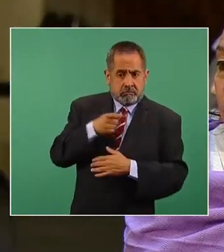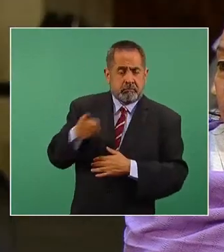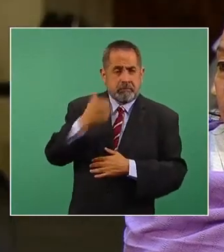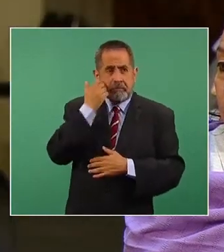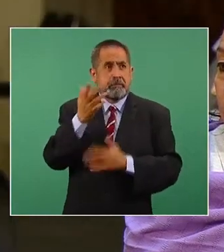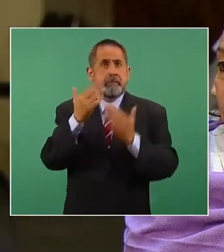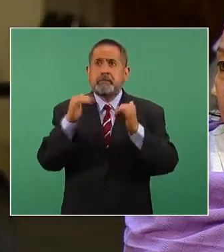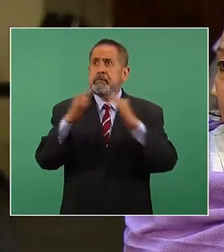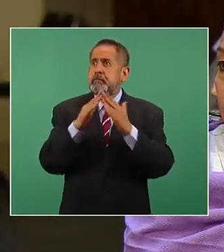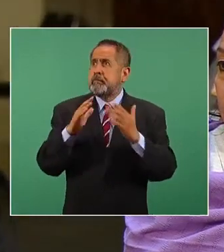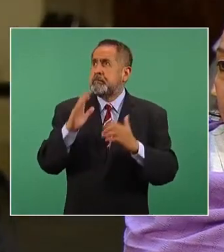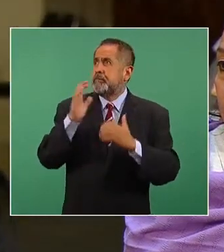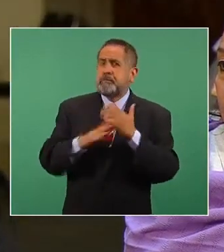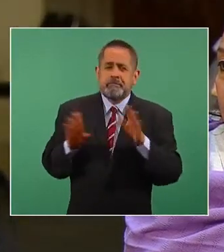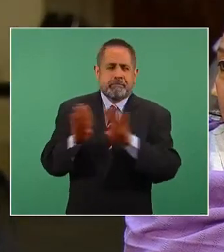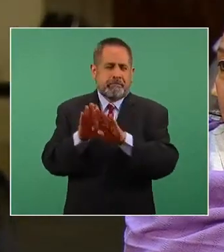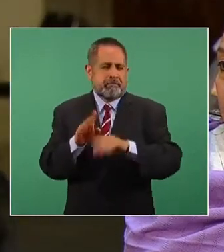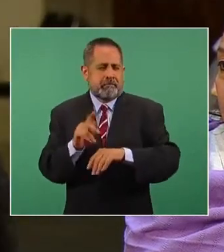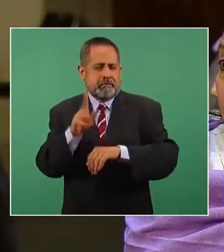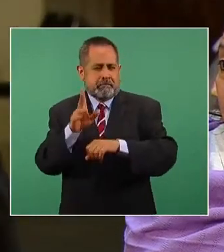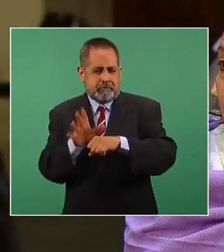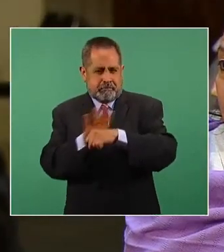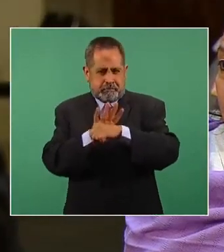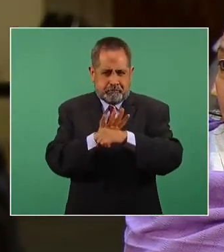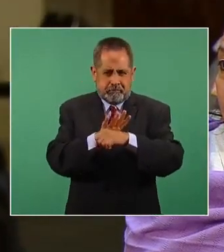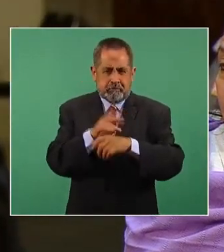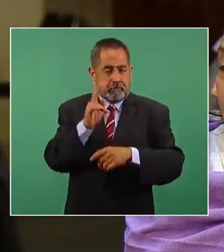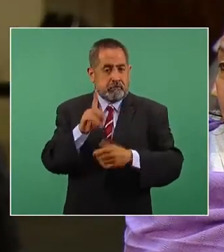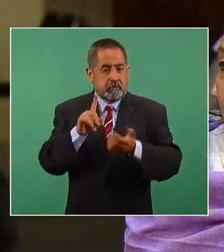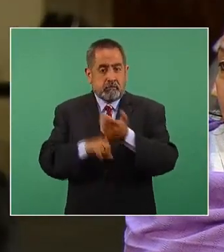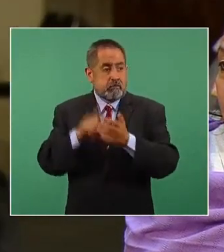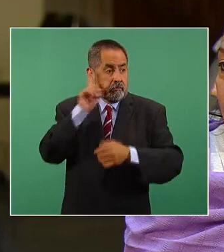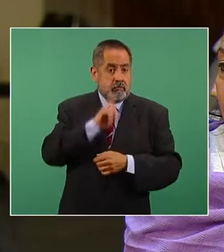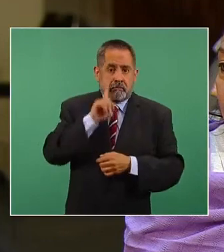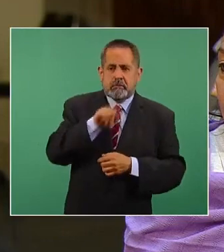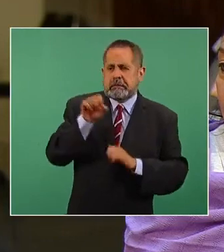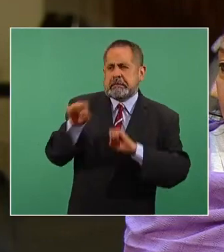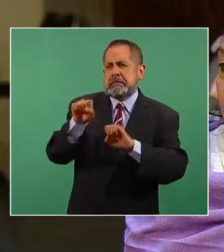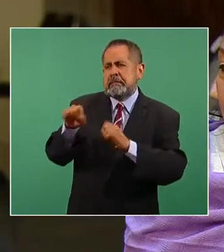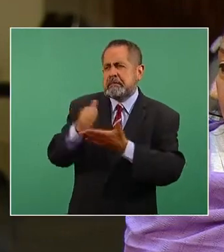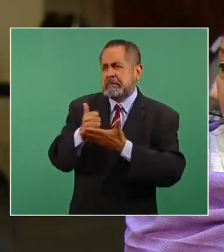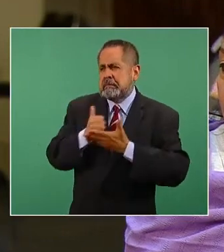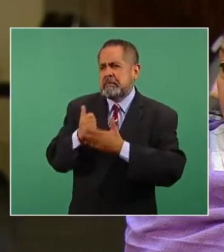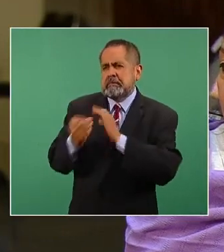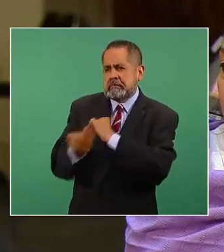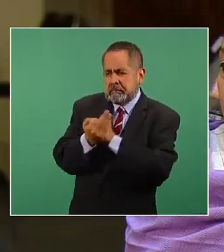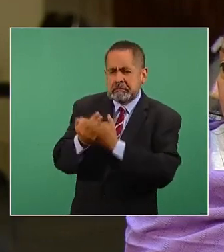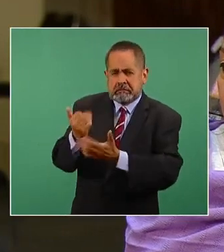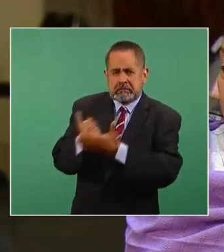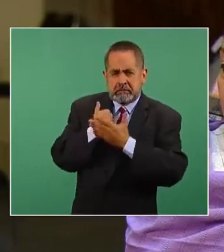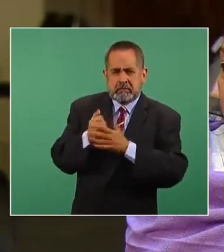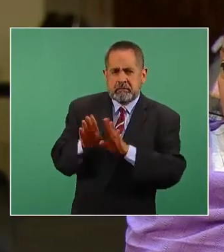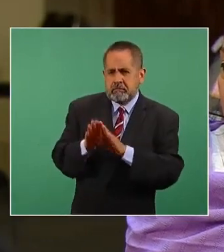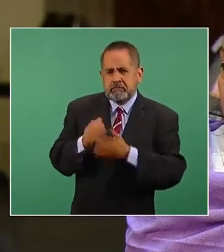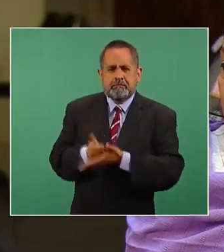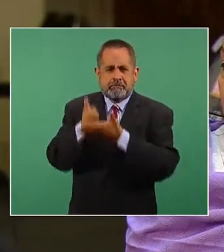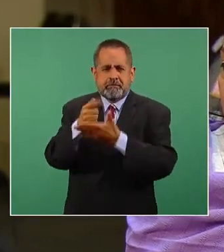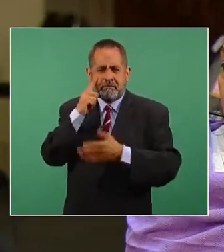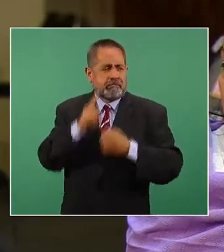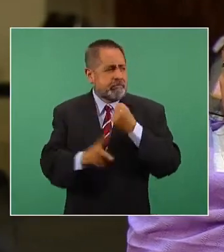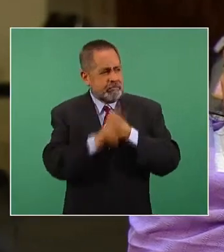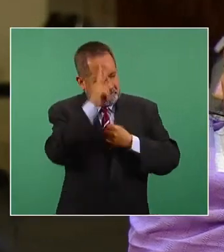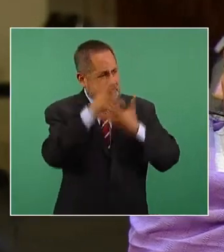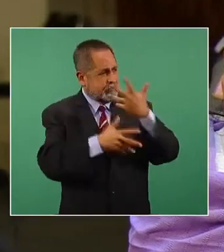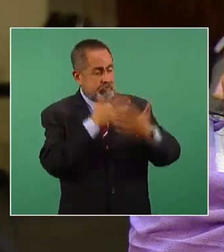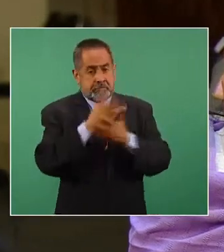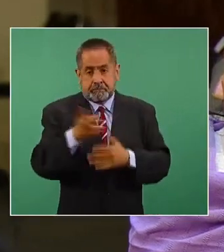cerrar la casa en algún momento por la pandemia y, sin embargo, las mujeres iban a tocarles a sus casas para que las ayudaran por esta violencia